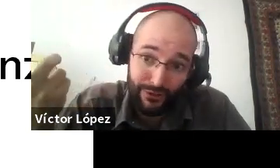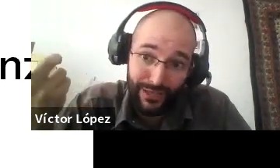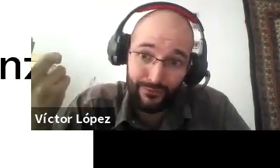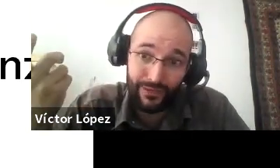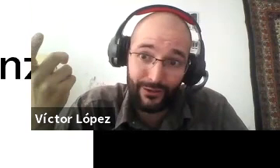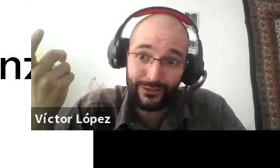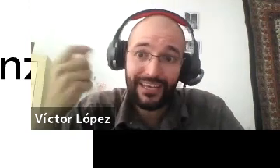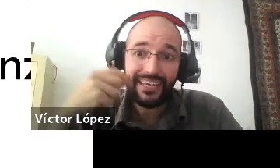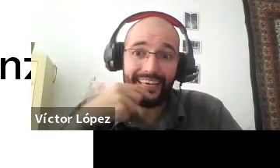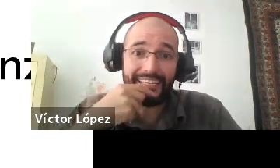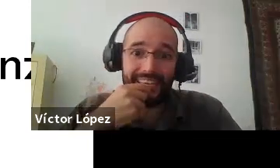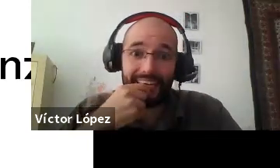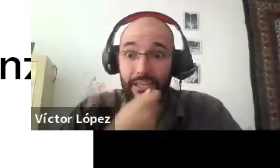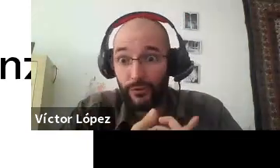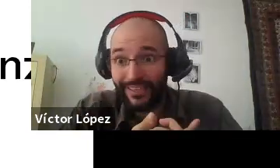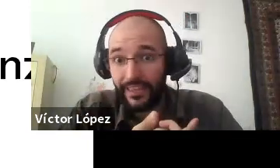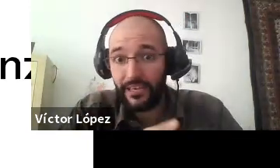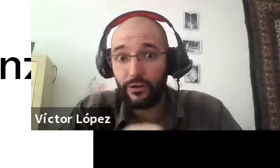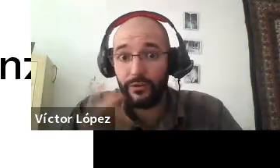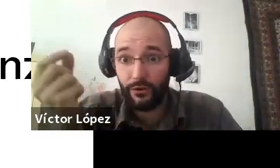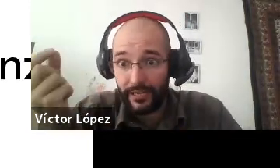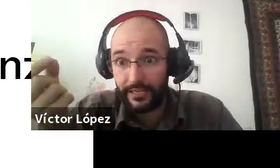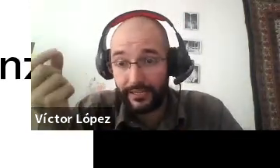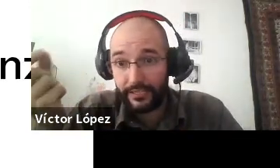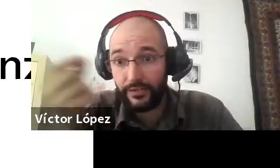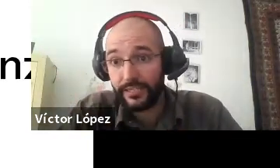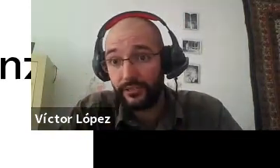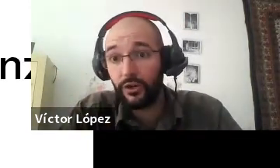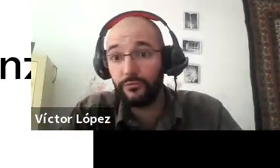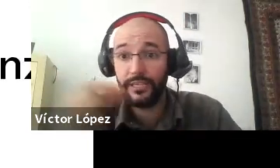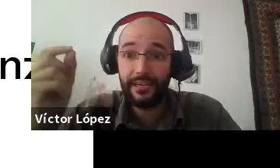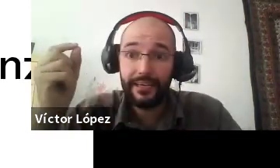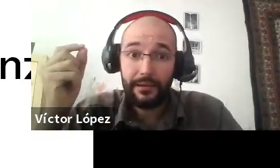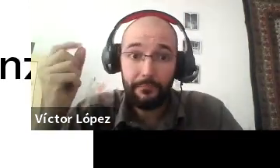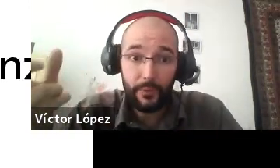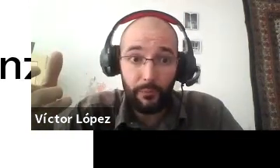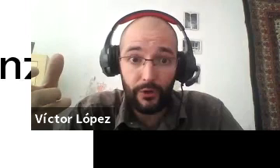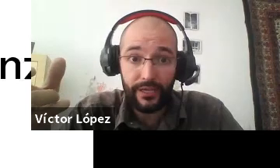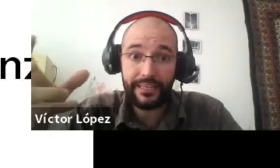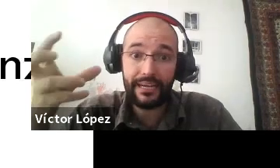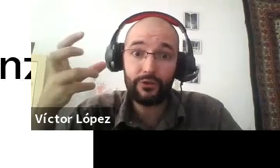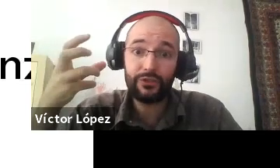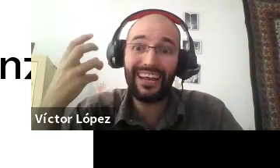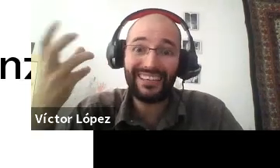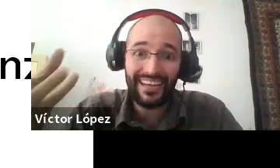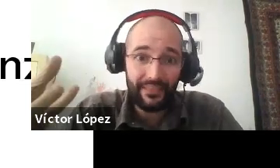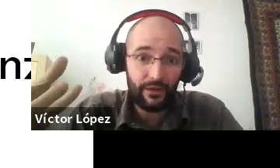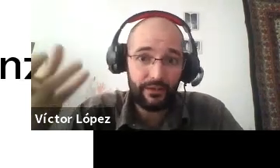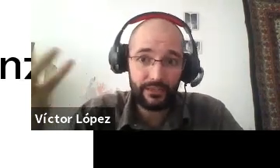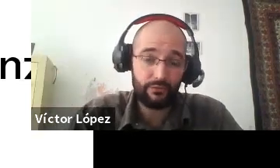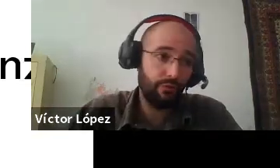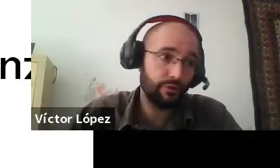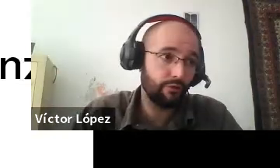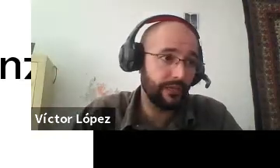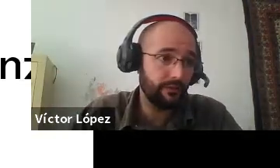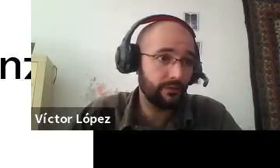nuevo, los Estados Unidos, es en el año 95, cuando la National Research Council propone, digamos, la indagación,